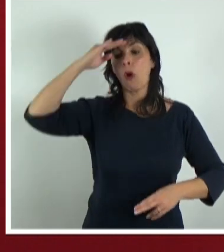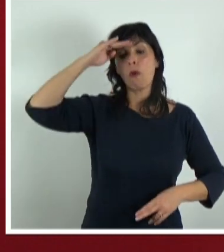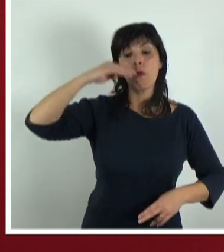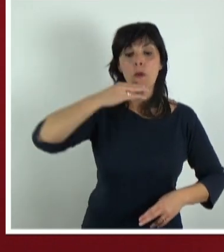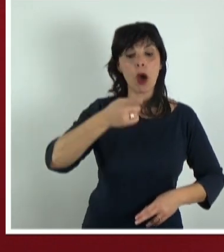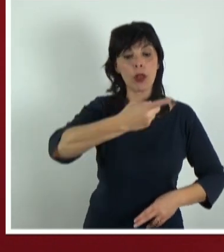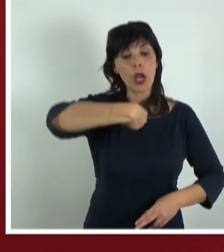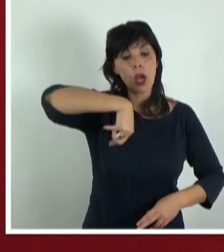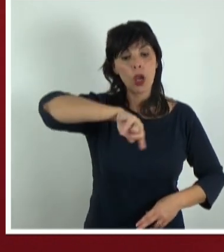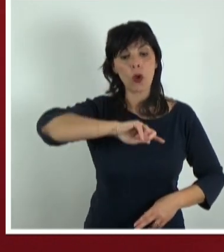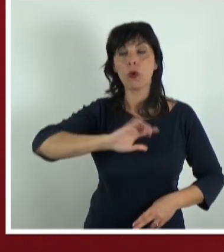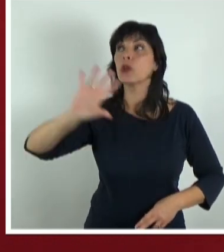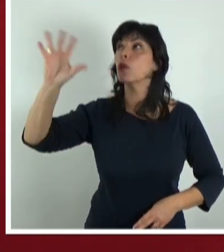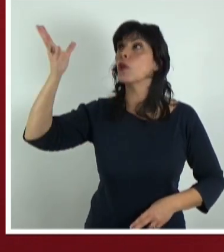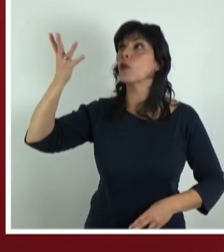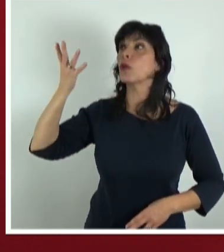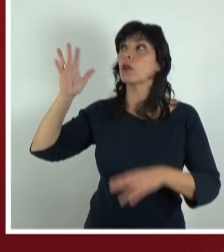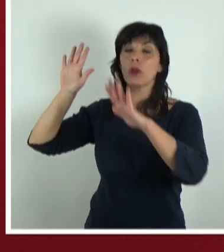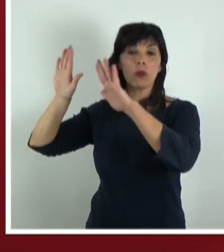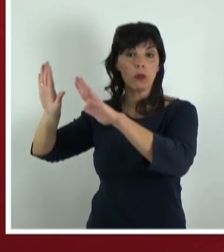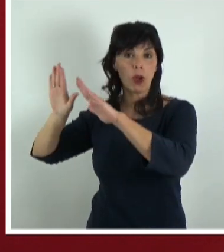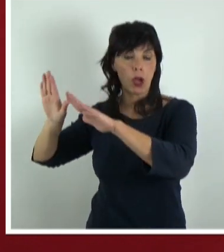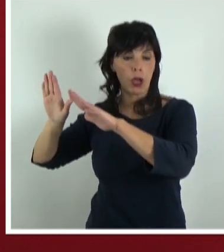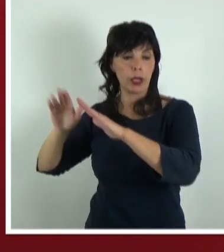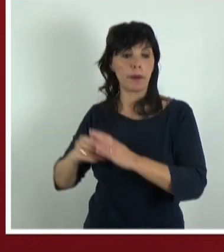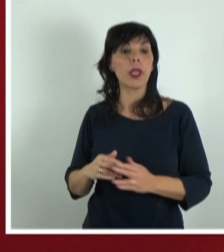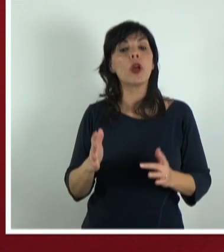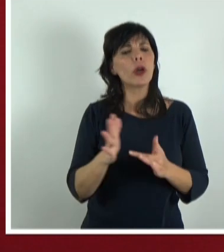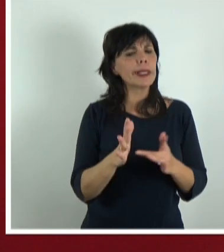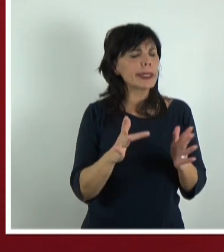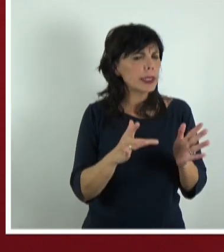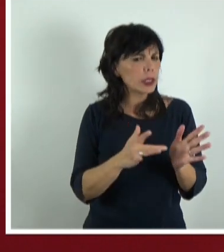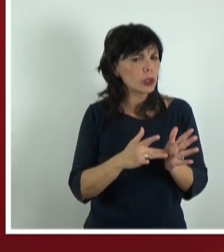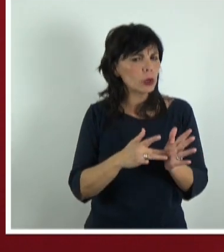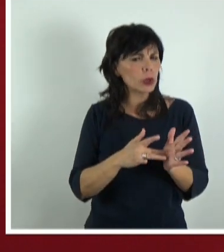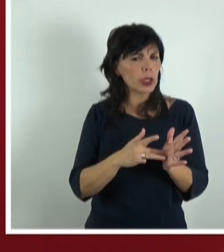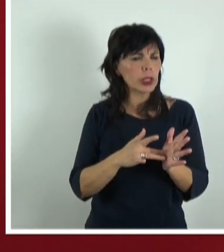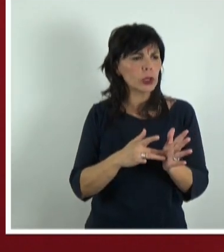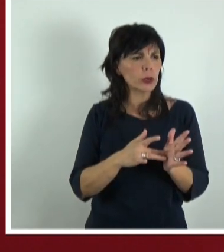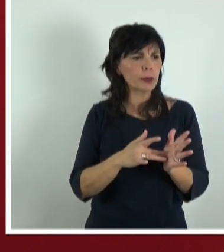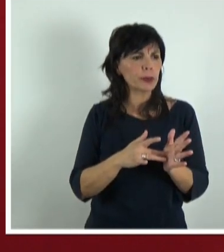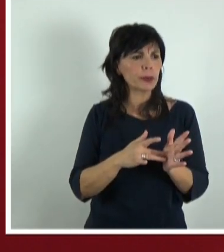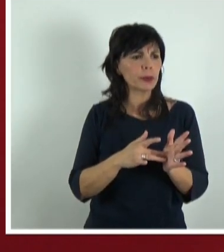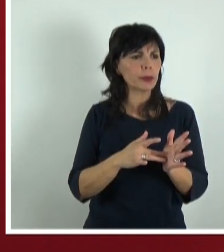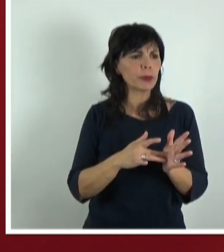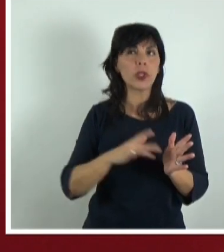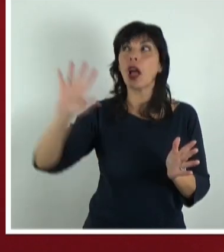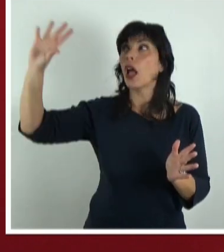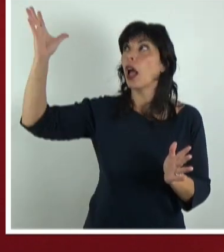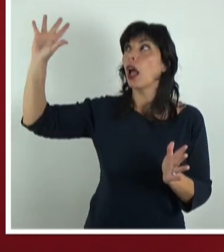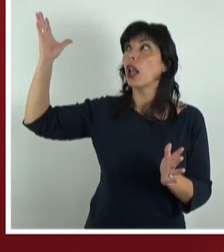cielos. Pero el lugar de donde Jesucristo vino, el lugar de donde está el trono de